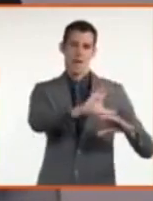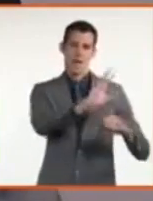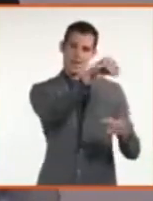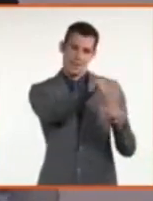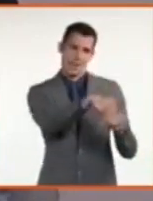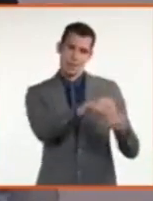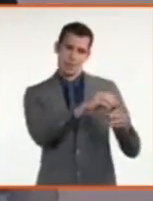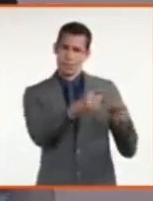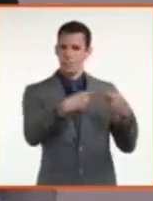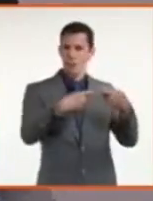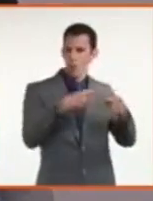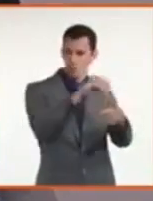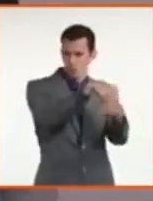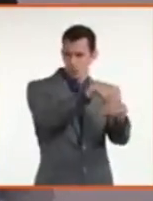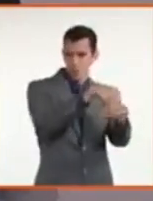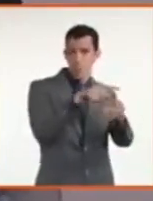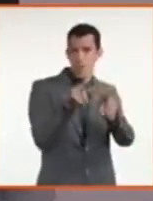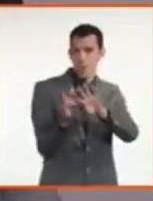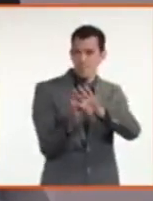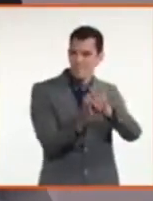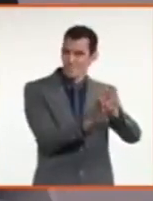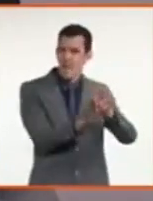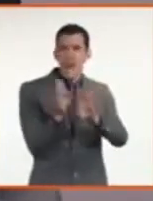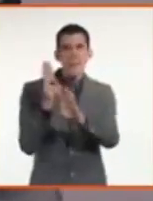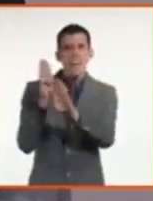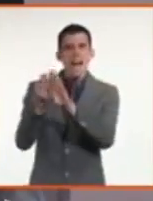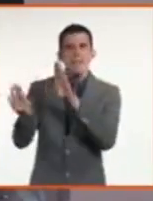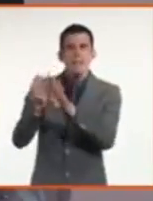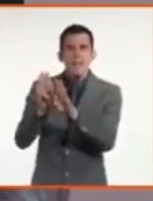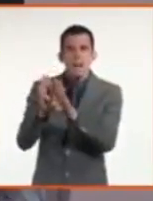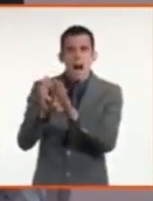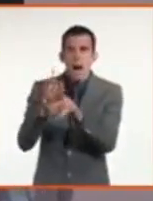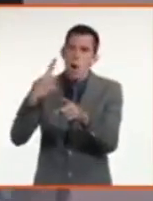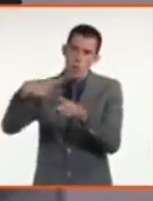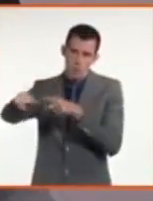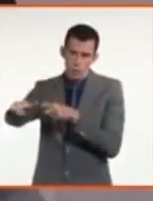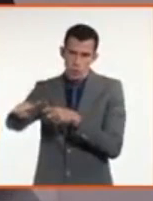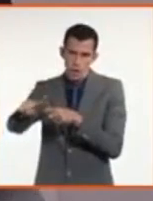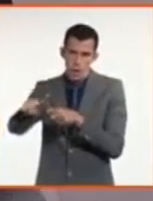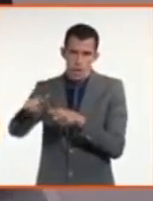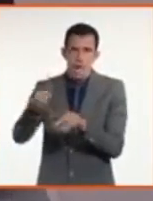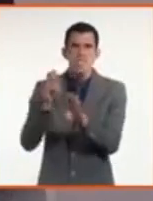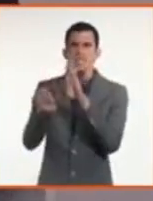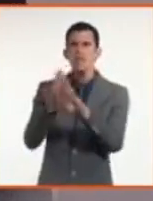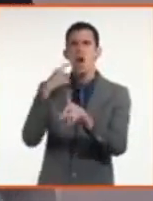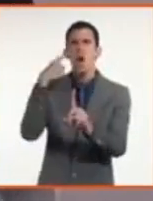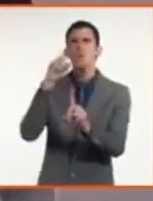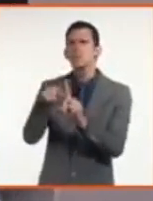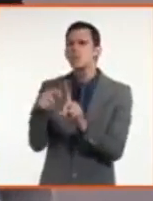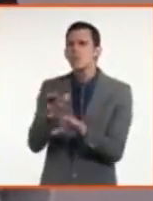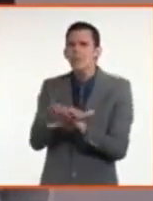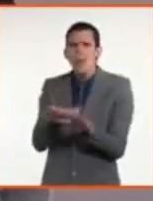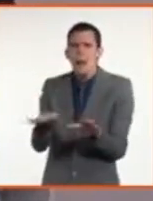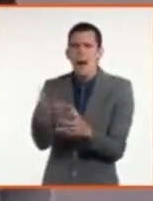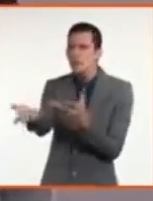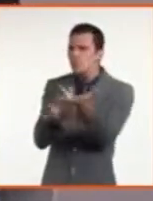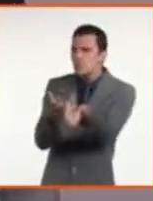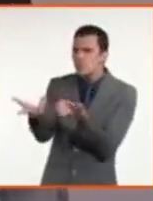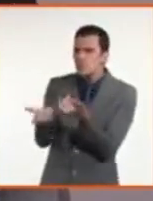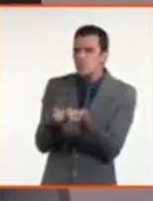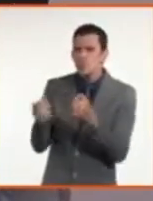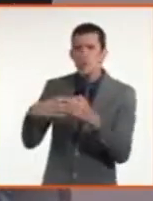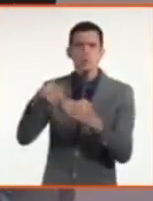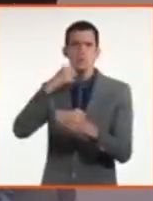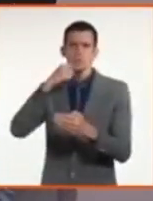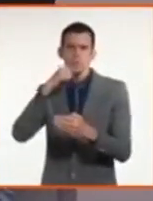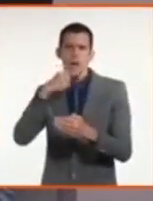ese no es un ese dólar que vamos a poner que está en efectivo y suponiendo que lo se permitiera ese del actur no lo puede llevar a un mercado cambiario eso